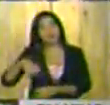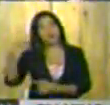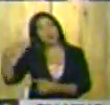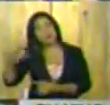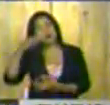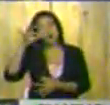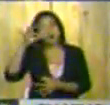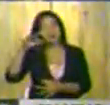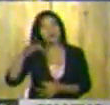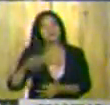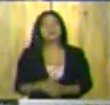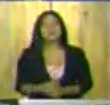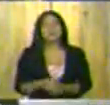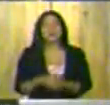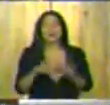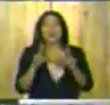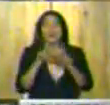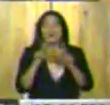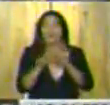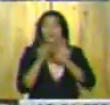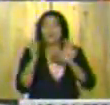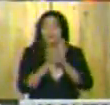también hay otra página allí para un artículo de prensa